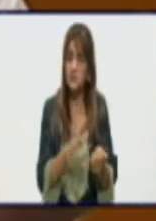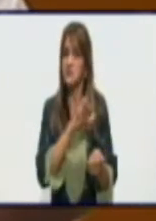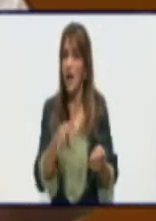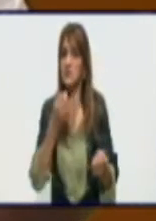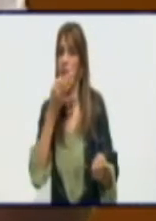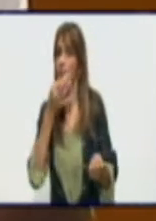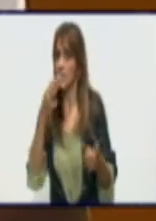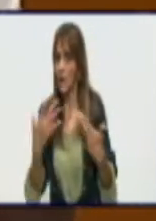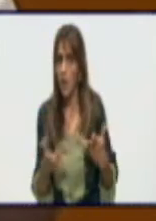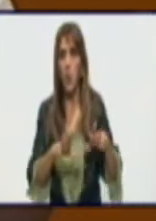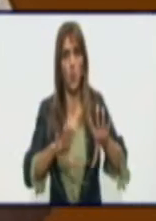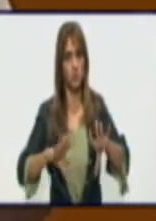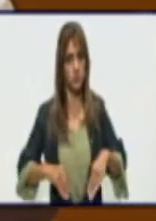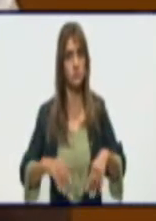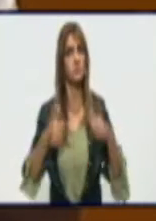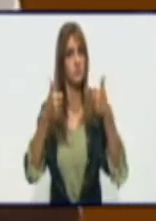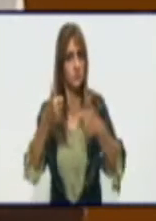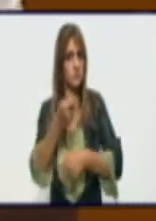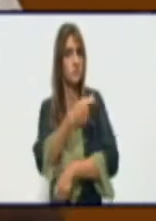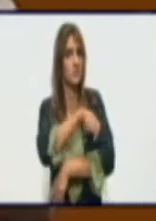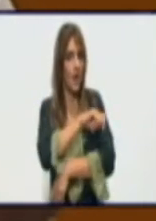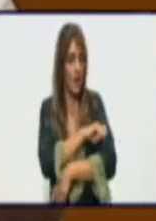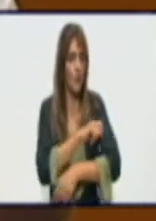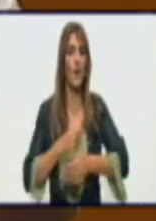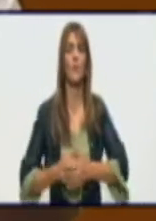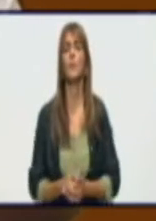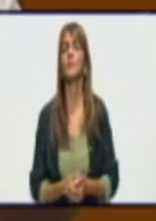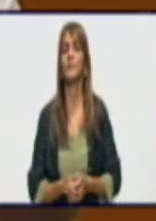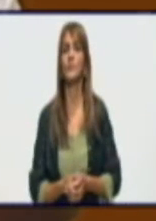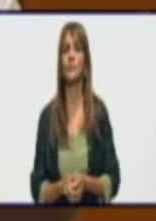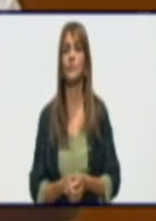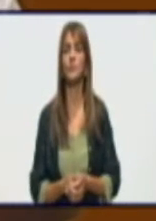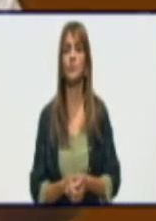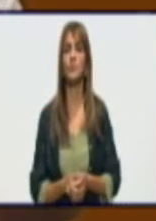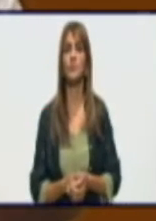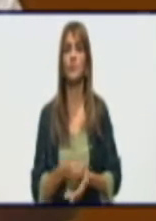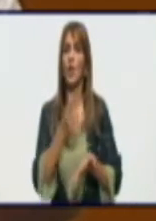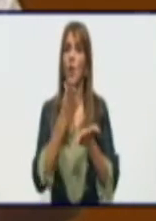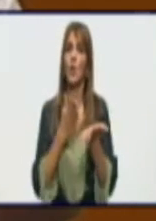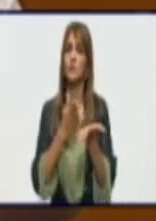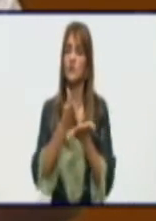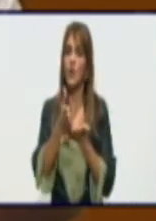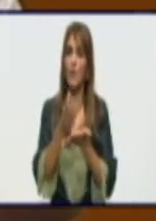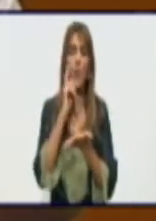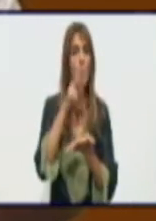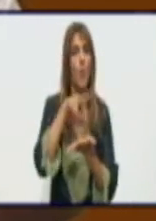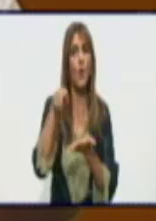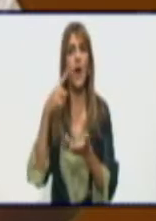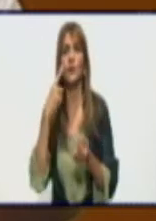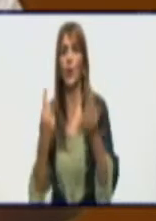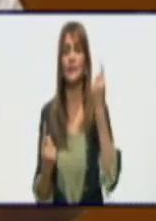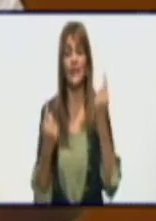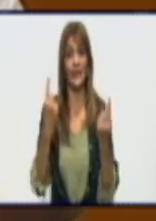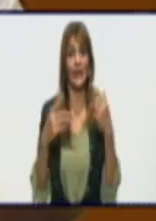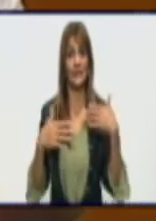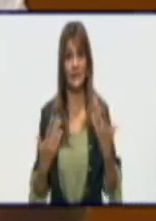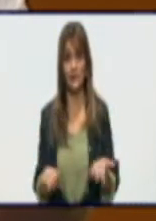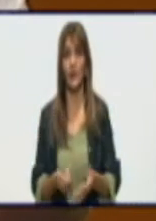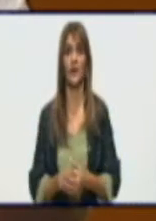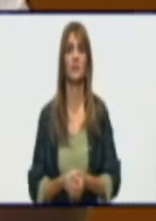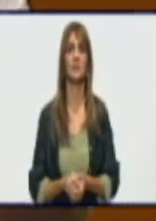se ha generalizado a raíz de toda la provincia. Y seguimos tomando otra alternativa, lo que es la parte de conserva, como